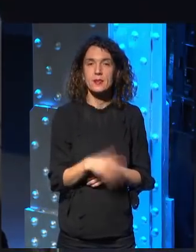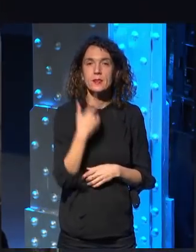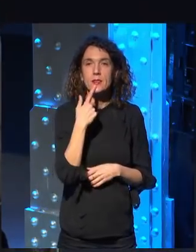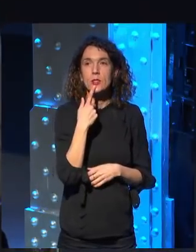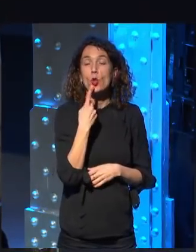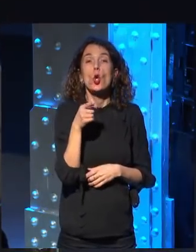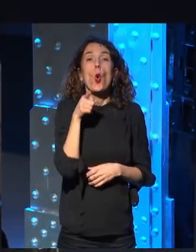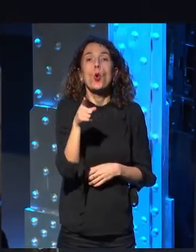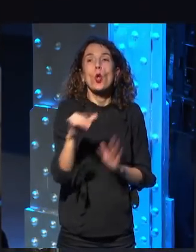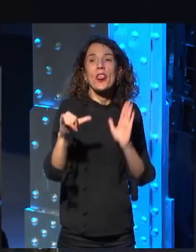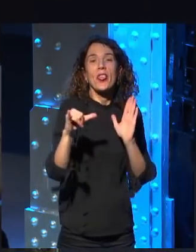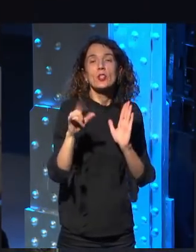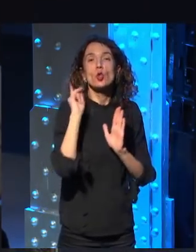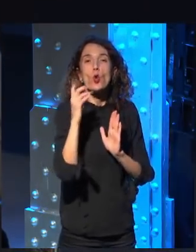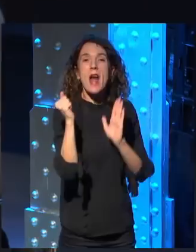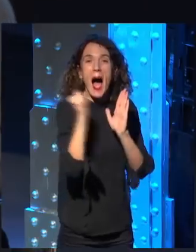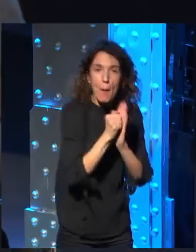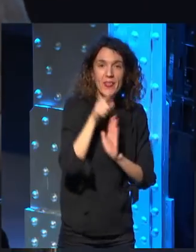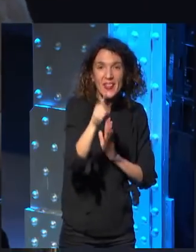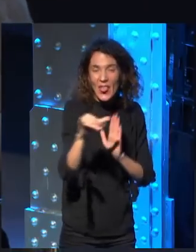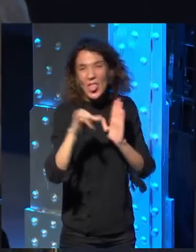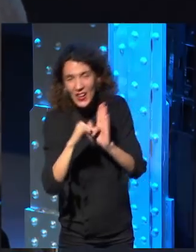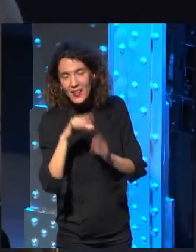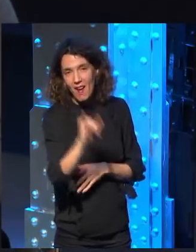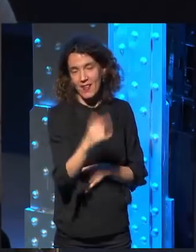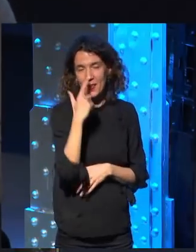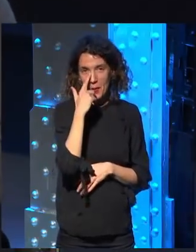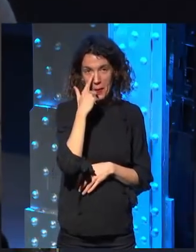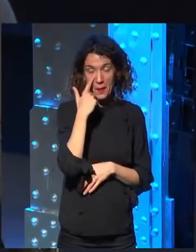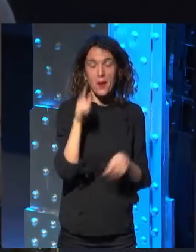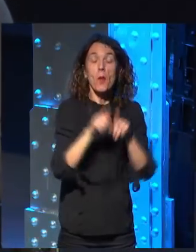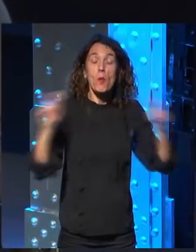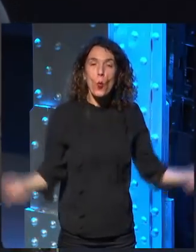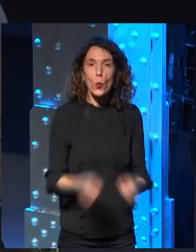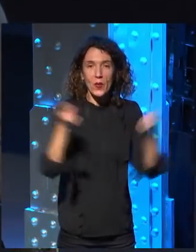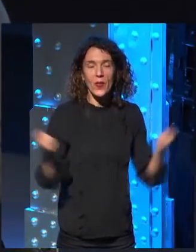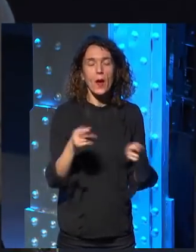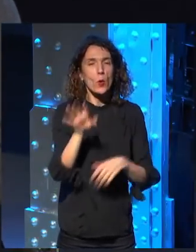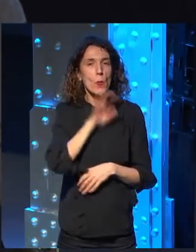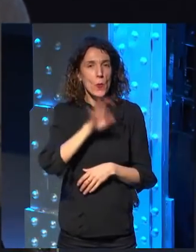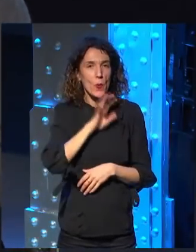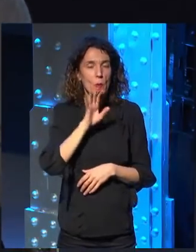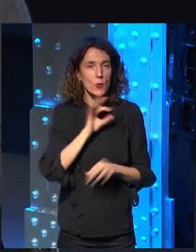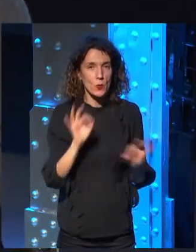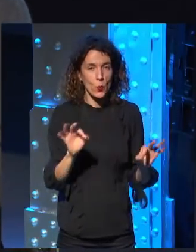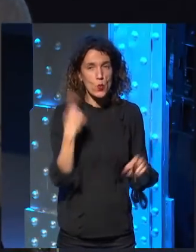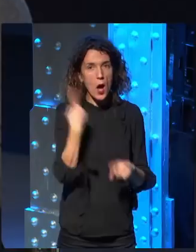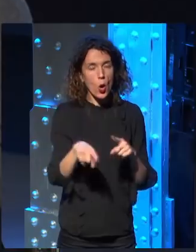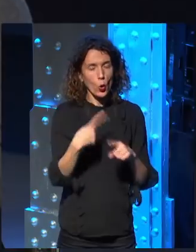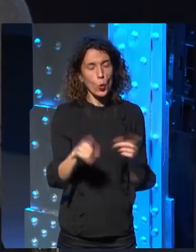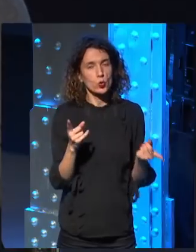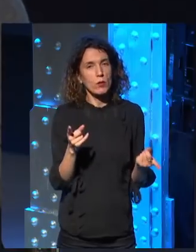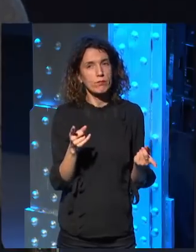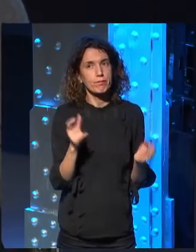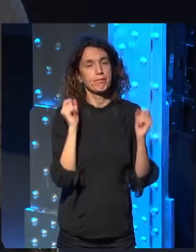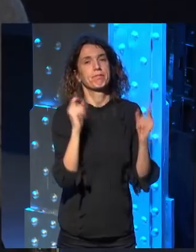app de ti. Estoy ya solo una app de ti, ¿no? Todo. Dice, entonces, en la publicidad, que es muy curioso, una cosa que a mí